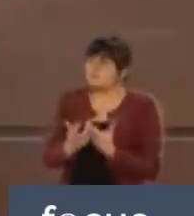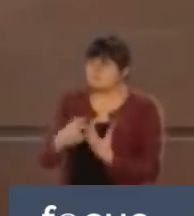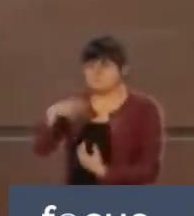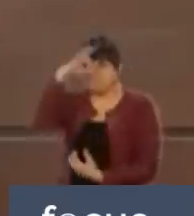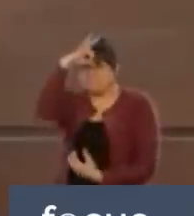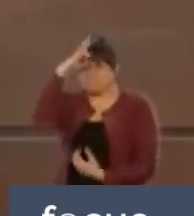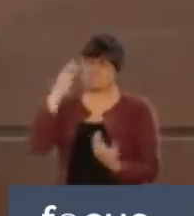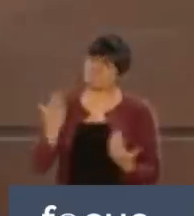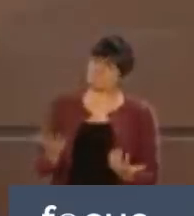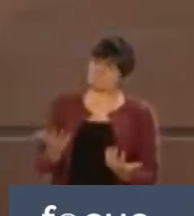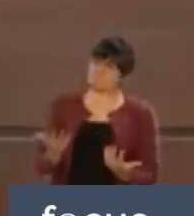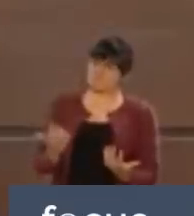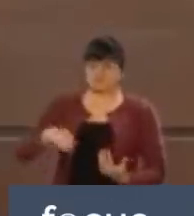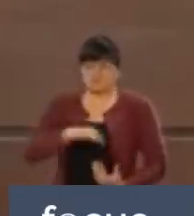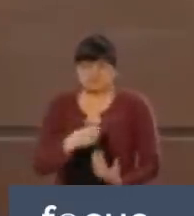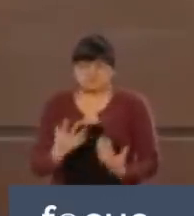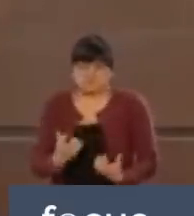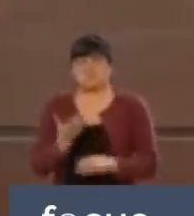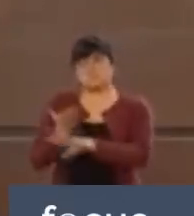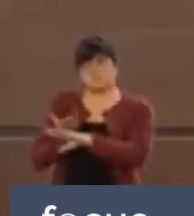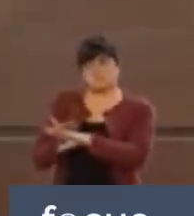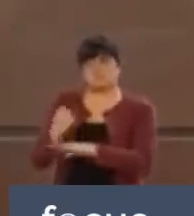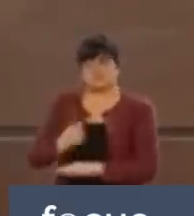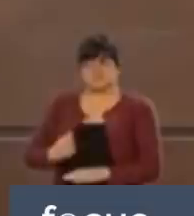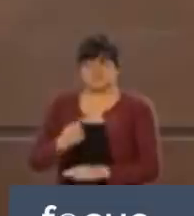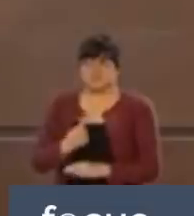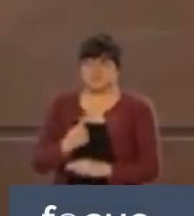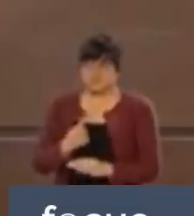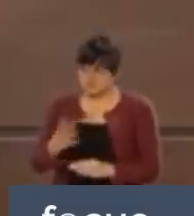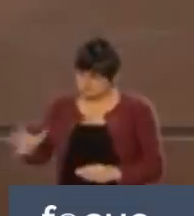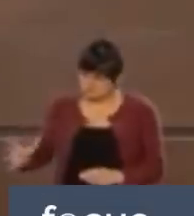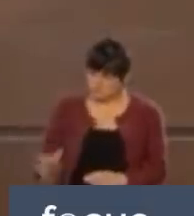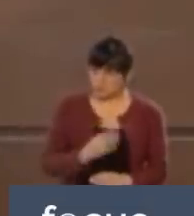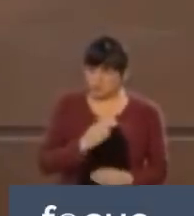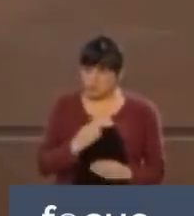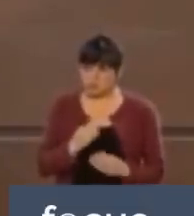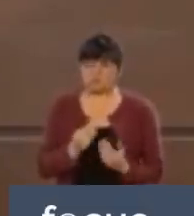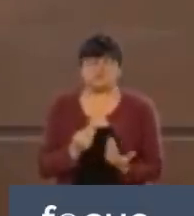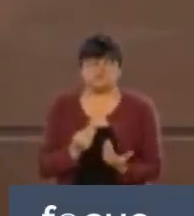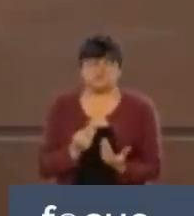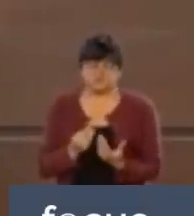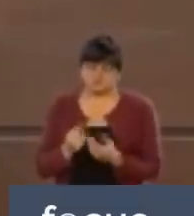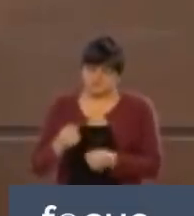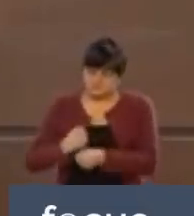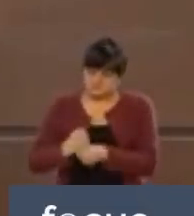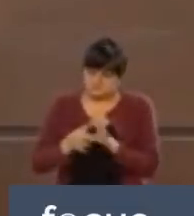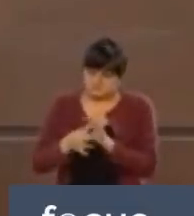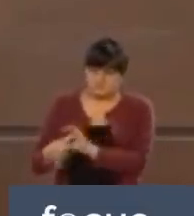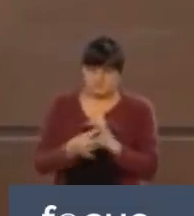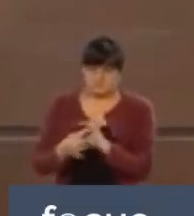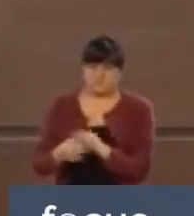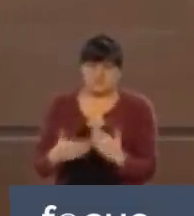Quisiéramos proponerle a la Defensoría, a la Procuraduría, a la Personería que trabajemos en conjunto la reforma legal que sea necesaria